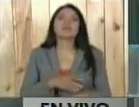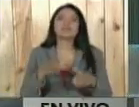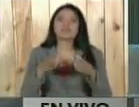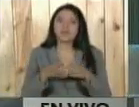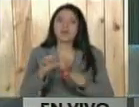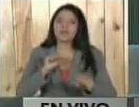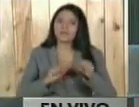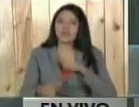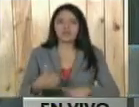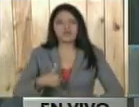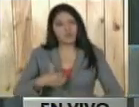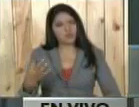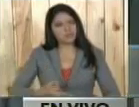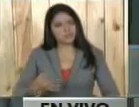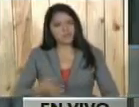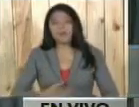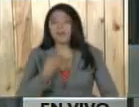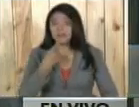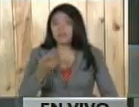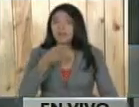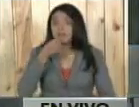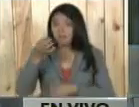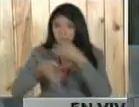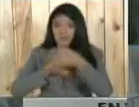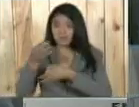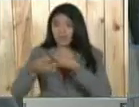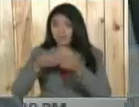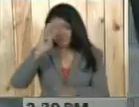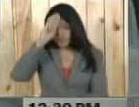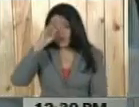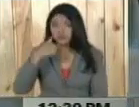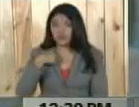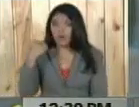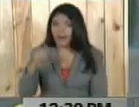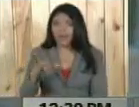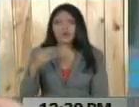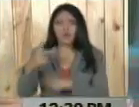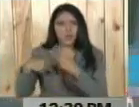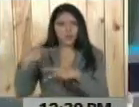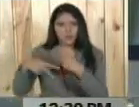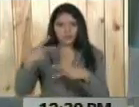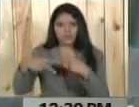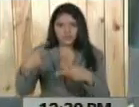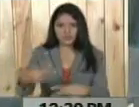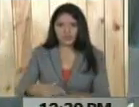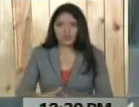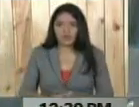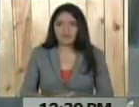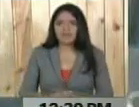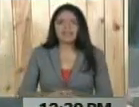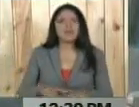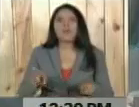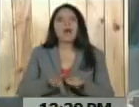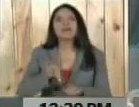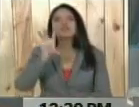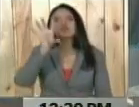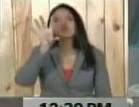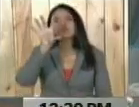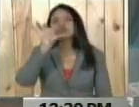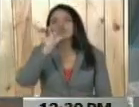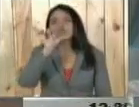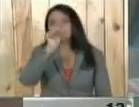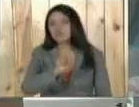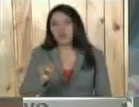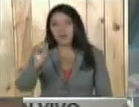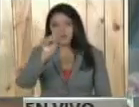Yo siempre tengo, y le decía al Papa Francisco, tengo como referencia los procesos de Sudáfrica, con las diferencias del